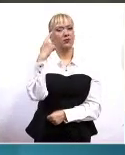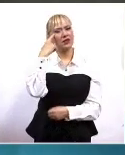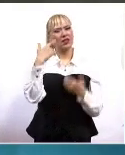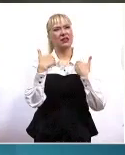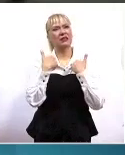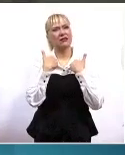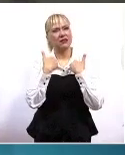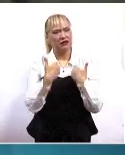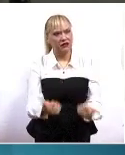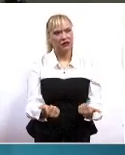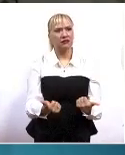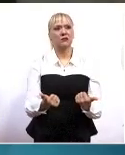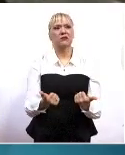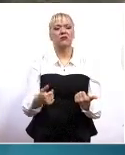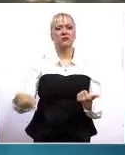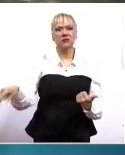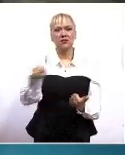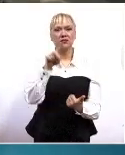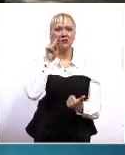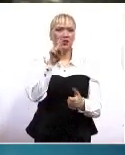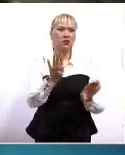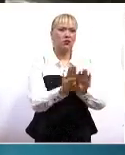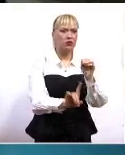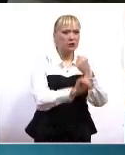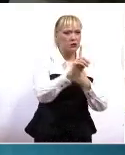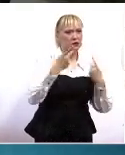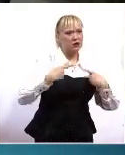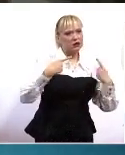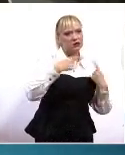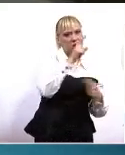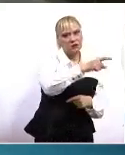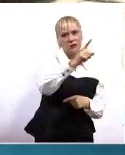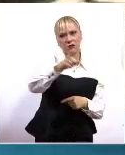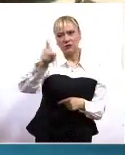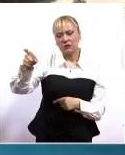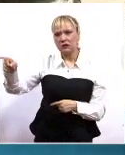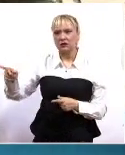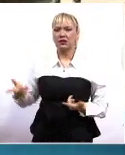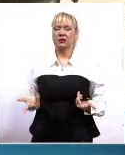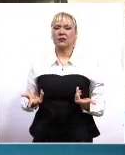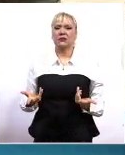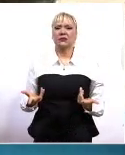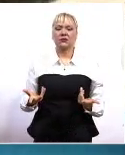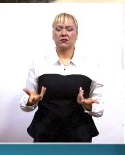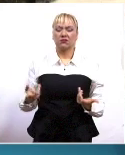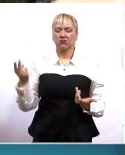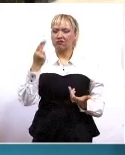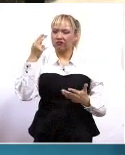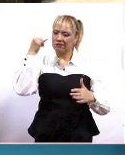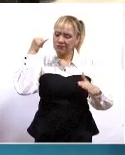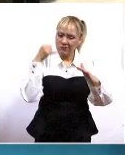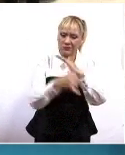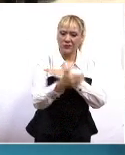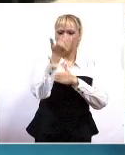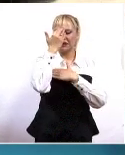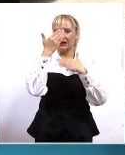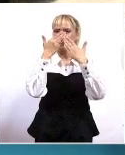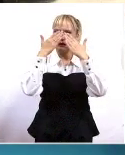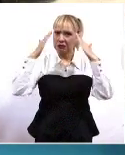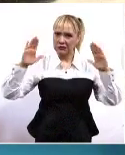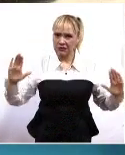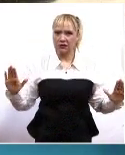y participar de la realidad social, adentrarnos en el conocimiento del tema,